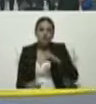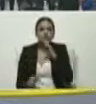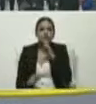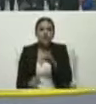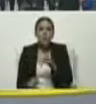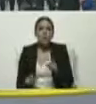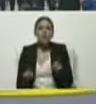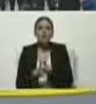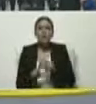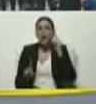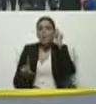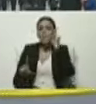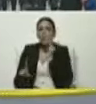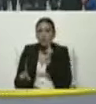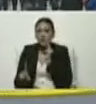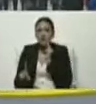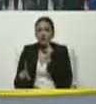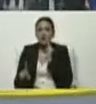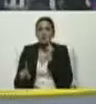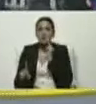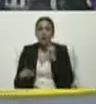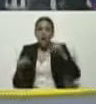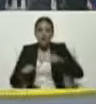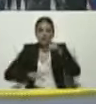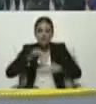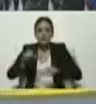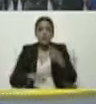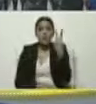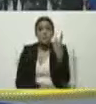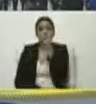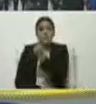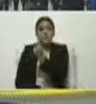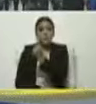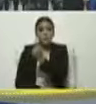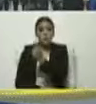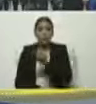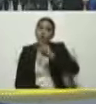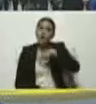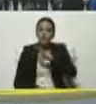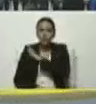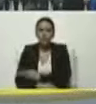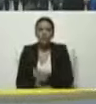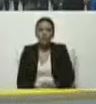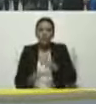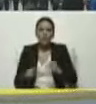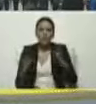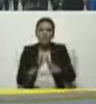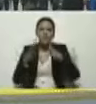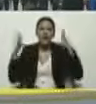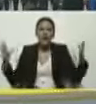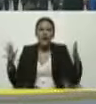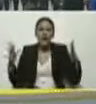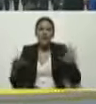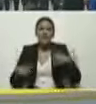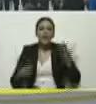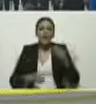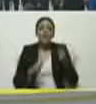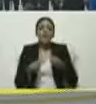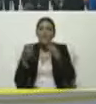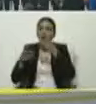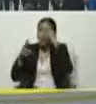el bolivarianismo en el siglo XXI. Somos la fuerza más grande que reivindica a